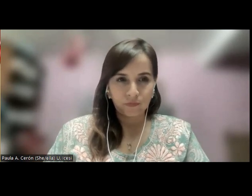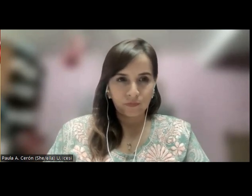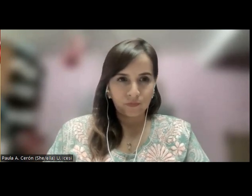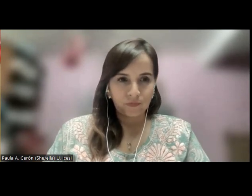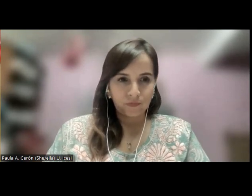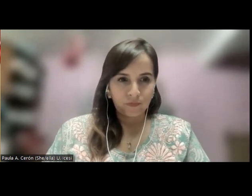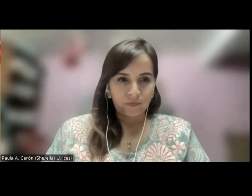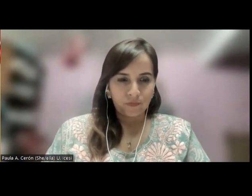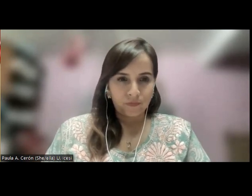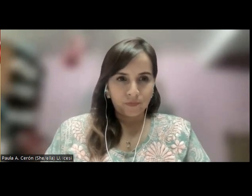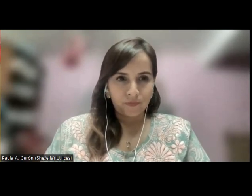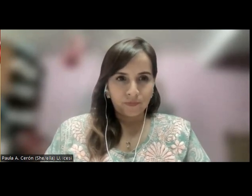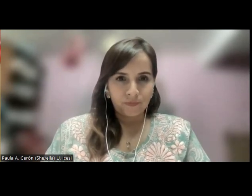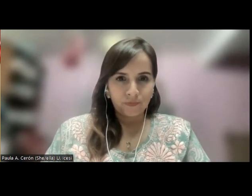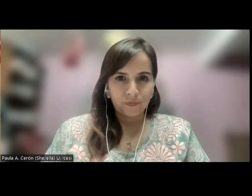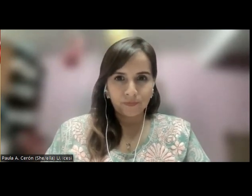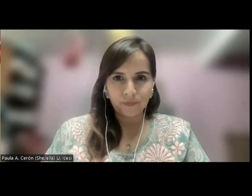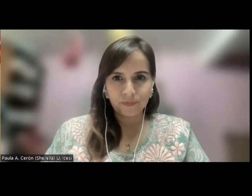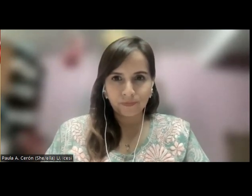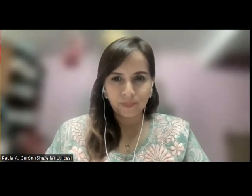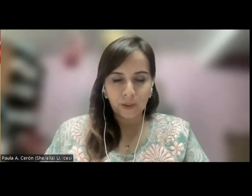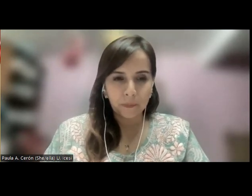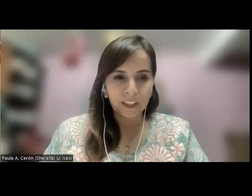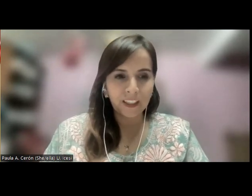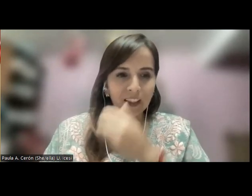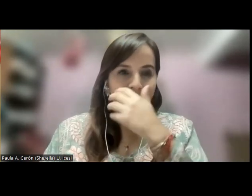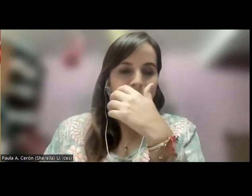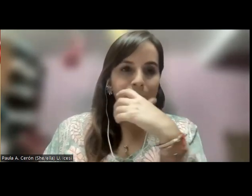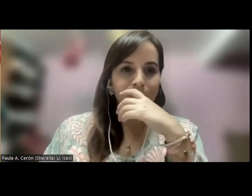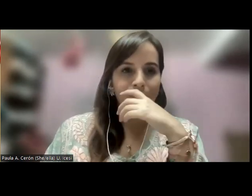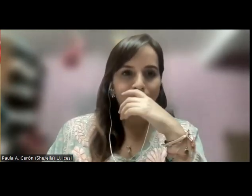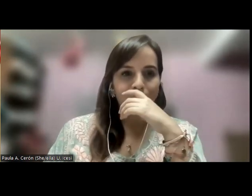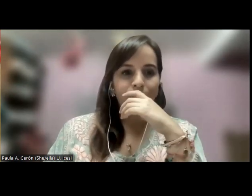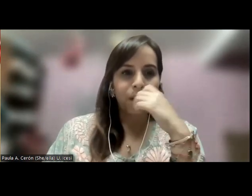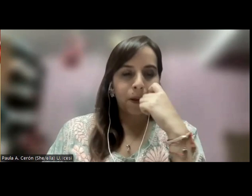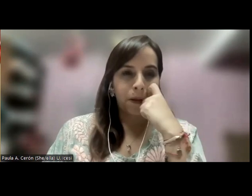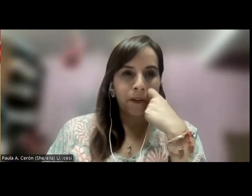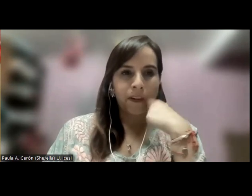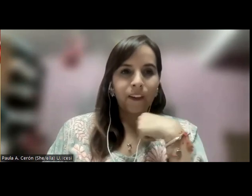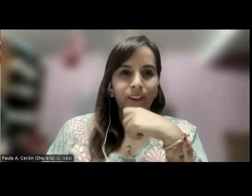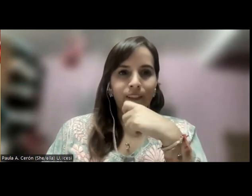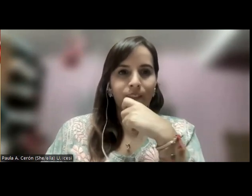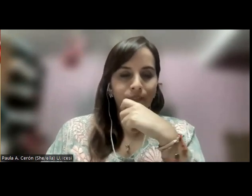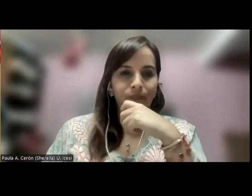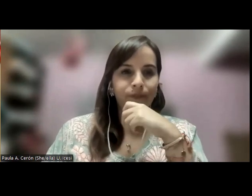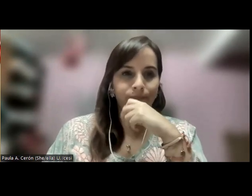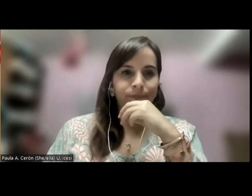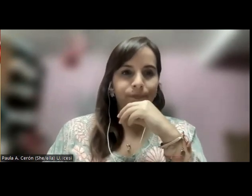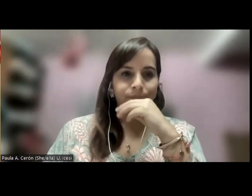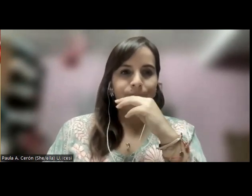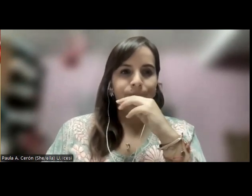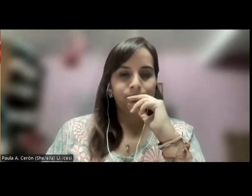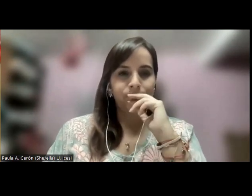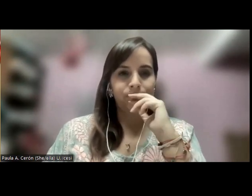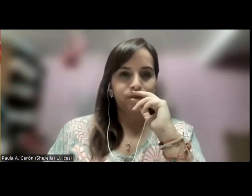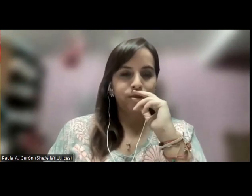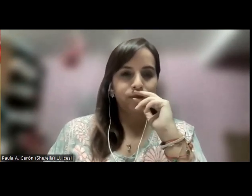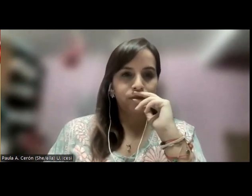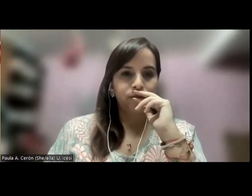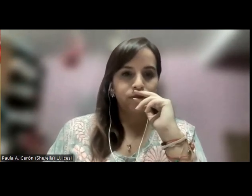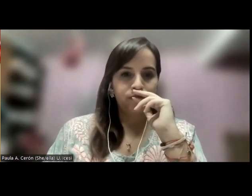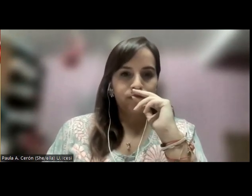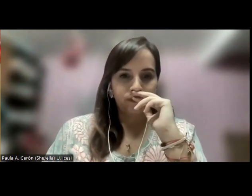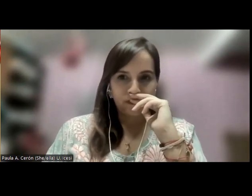eh entender que el cuidado no puede seguir estando en manos de la familia y